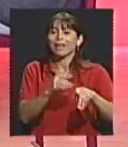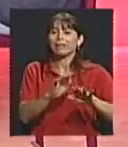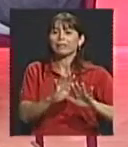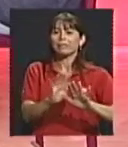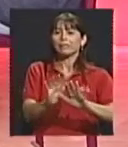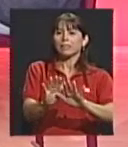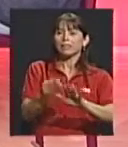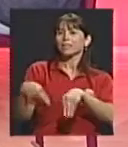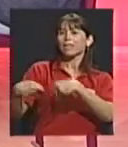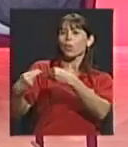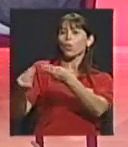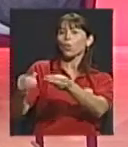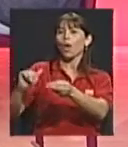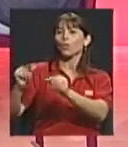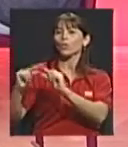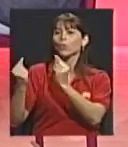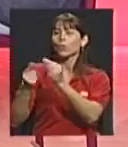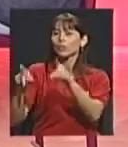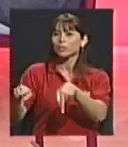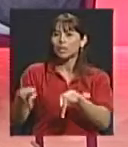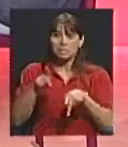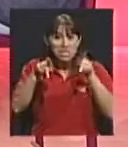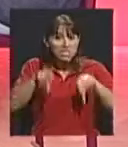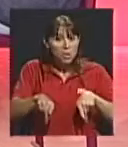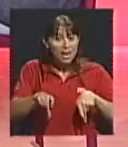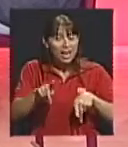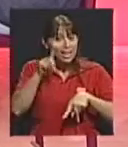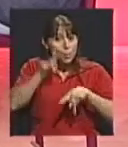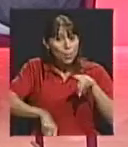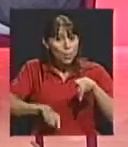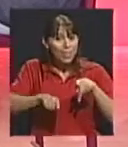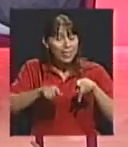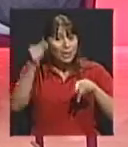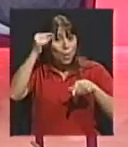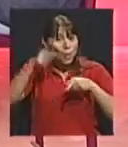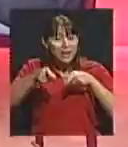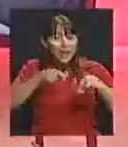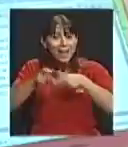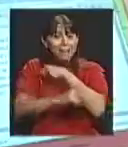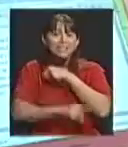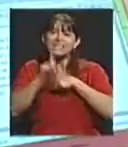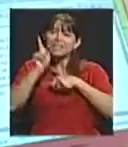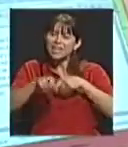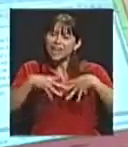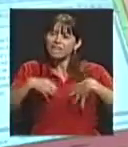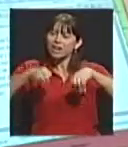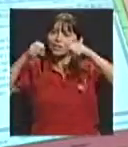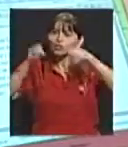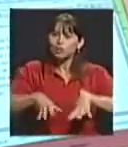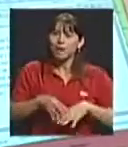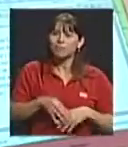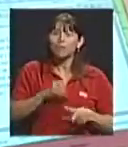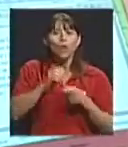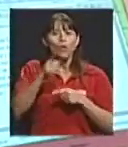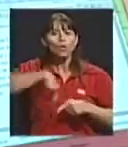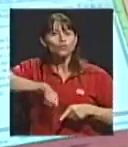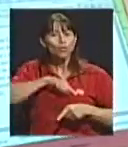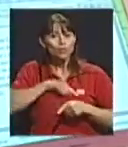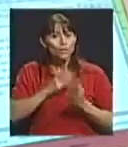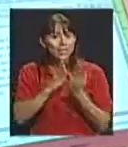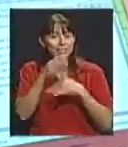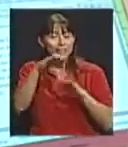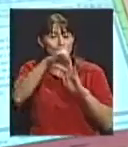gobernar el país debería renunciar o como sugiero yo en este libro al menos los ciudadanos deberíamos tener vía reforma